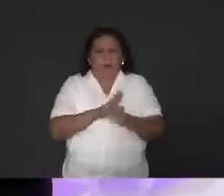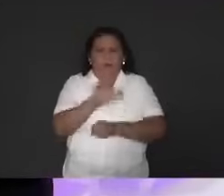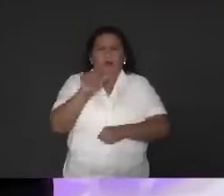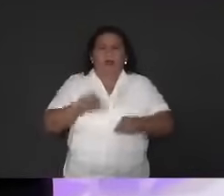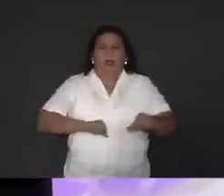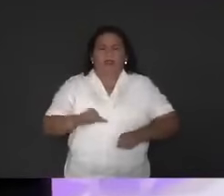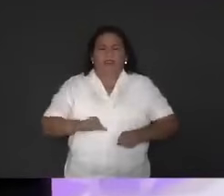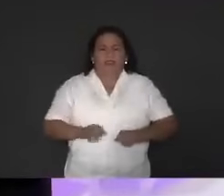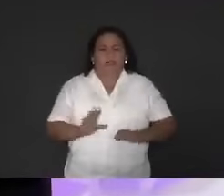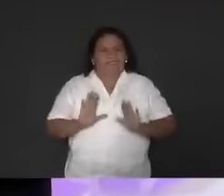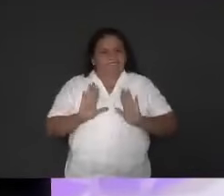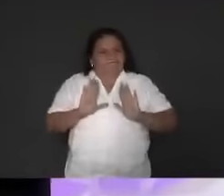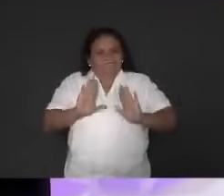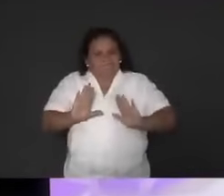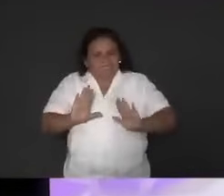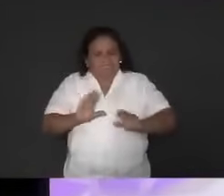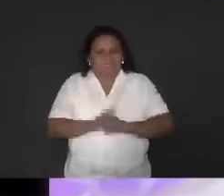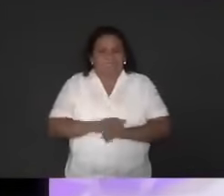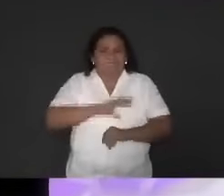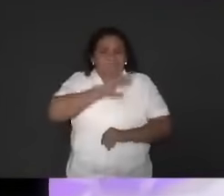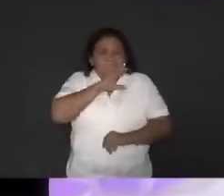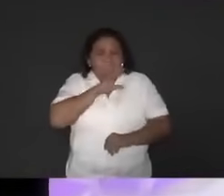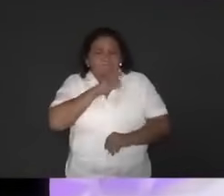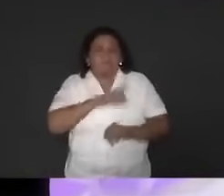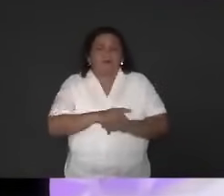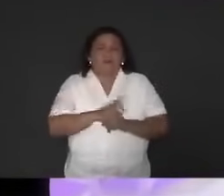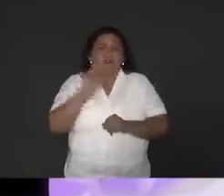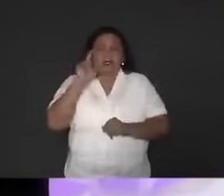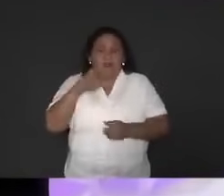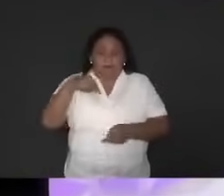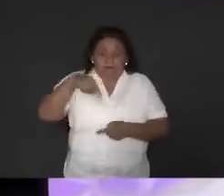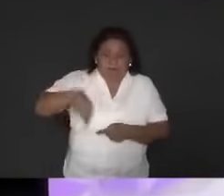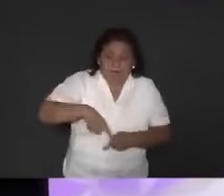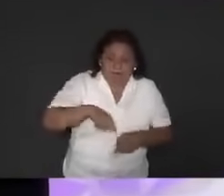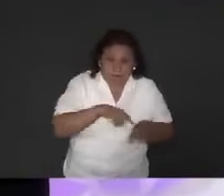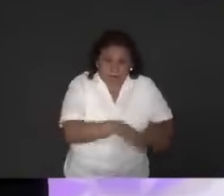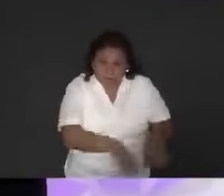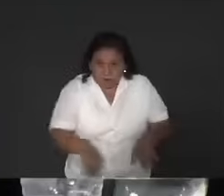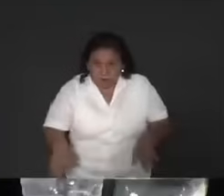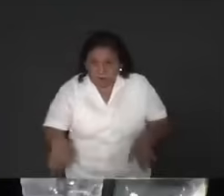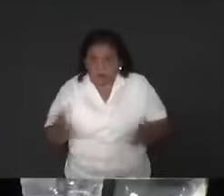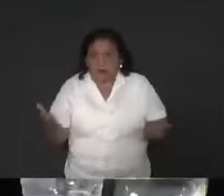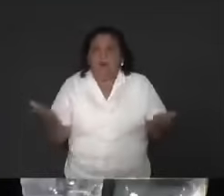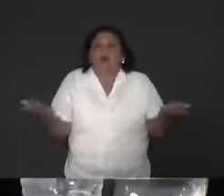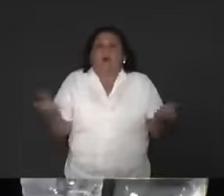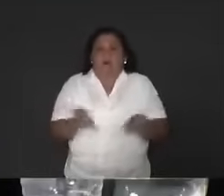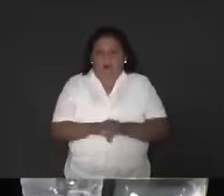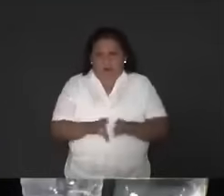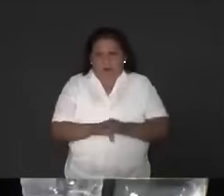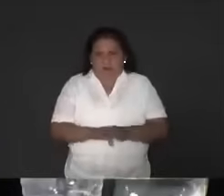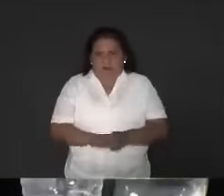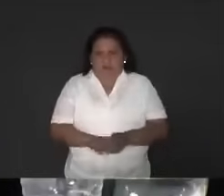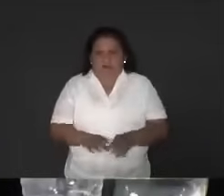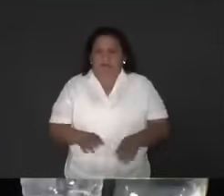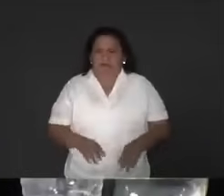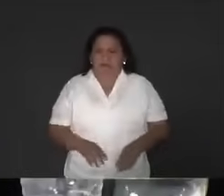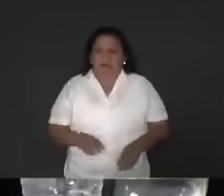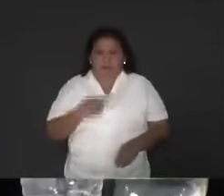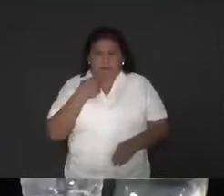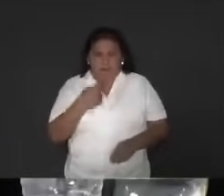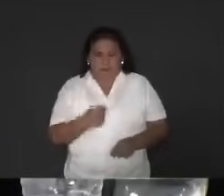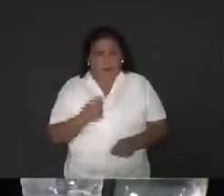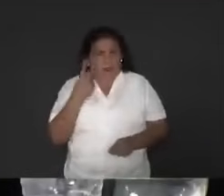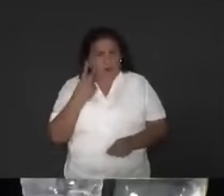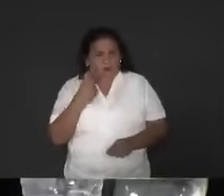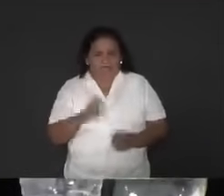acciones para frenar la contaminación del agua subterránea en el estado de Yucatán? Hay dos grandes problemas con el agua